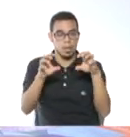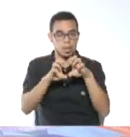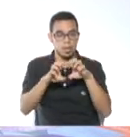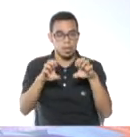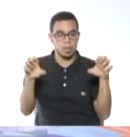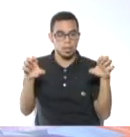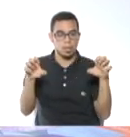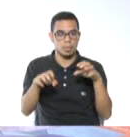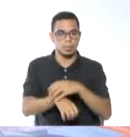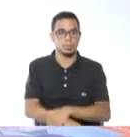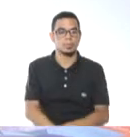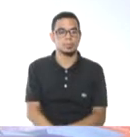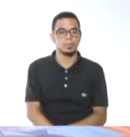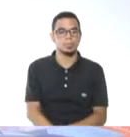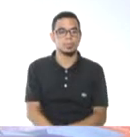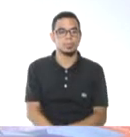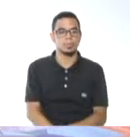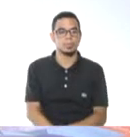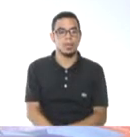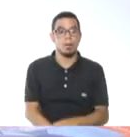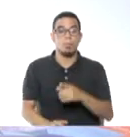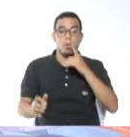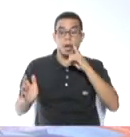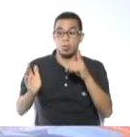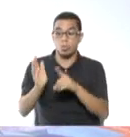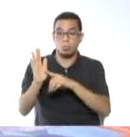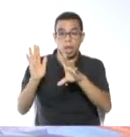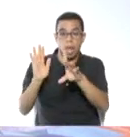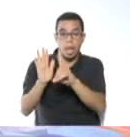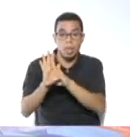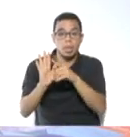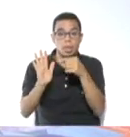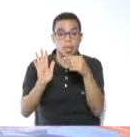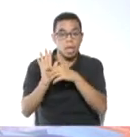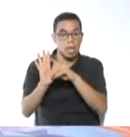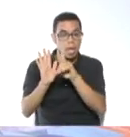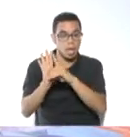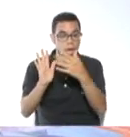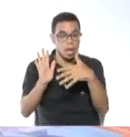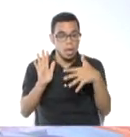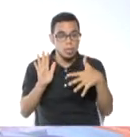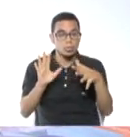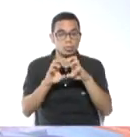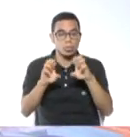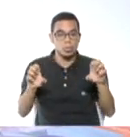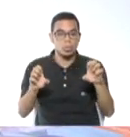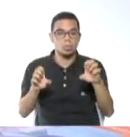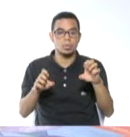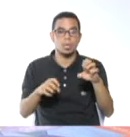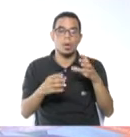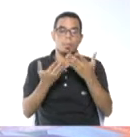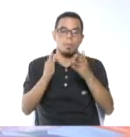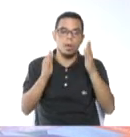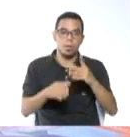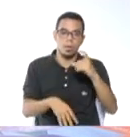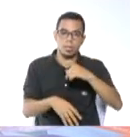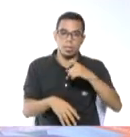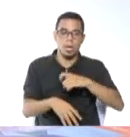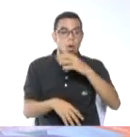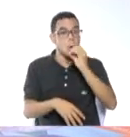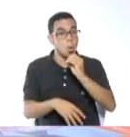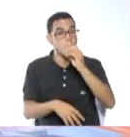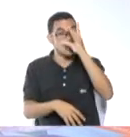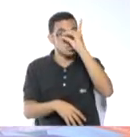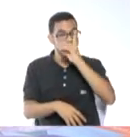Popular para la Educación, para garantizar el derecho a la educación de los estudiantes con necesidades educativas especiales y o con